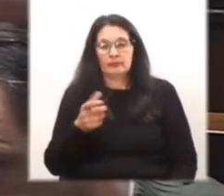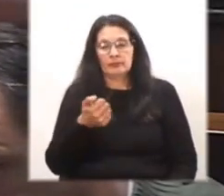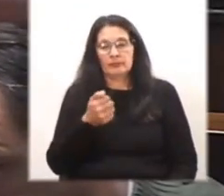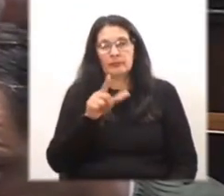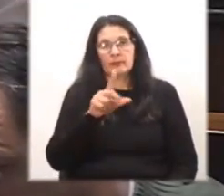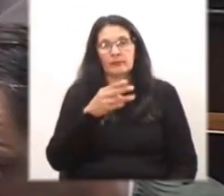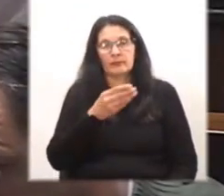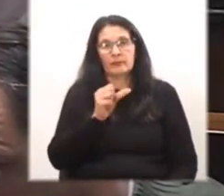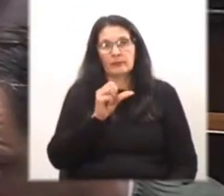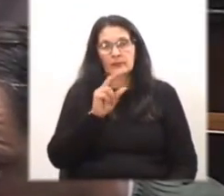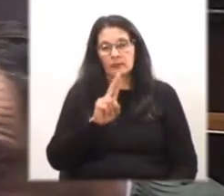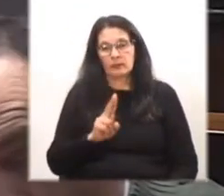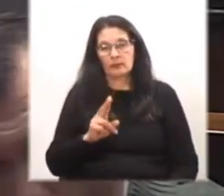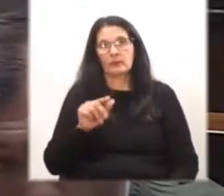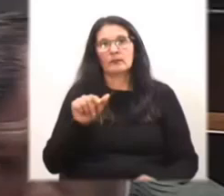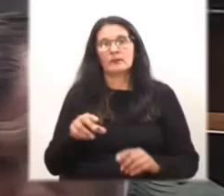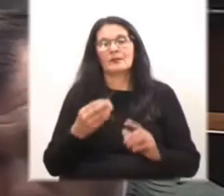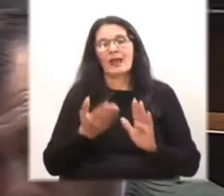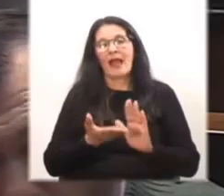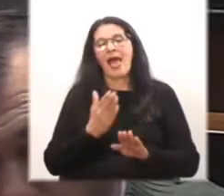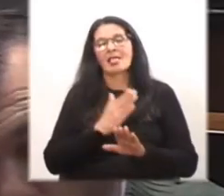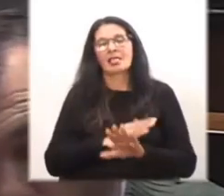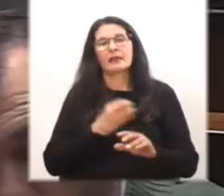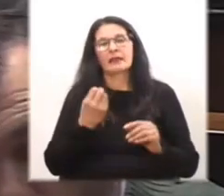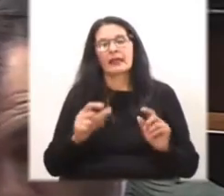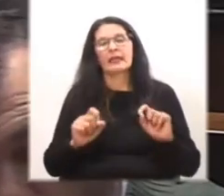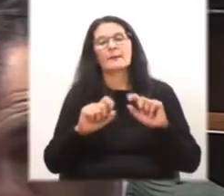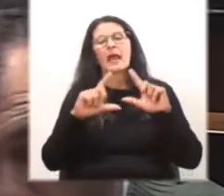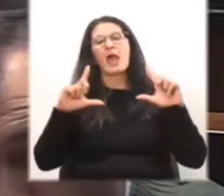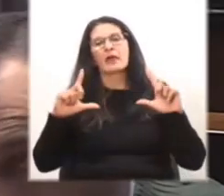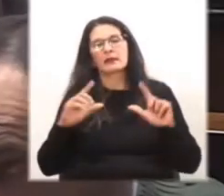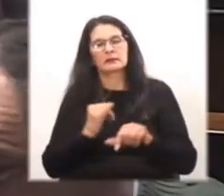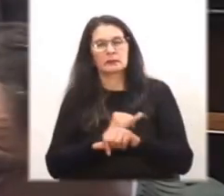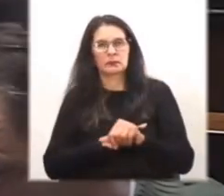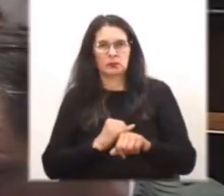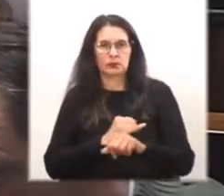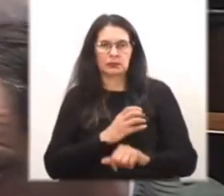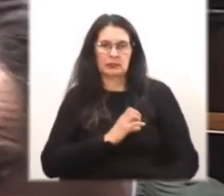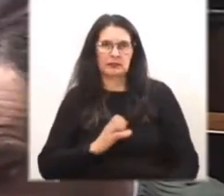intendente antes que preservar la imagen institucional del Estado.